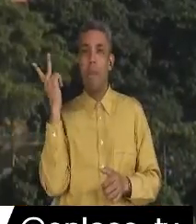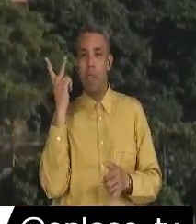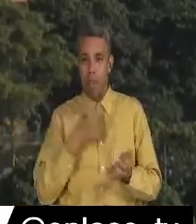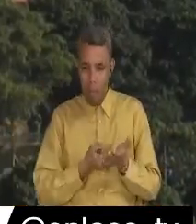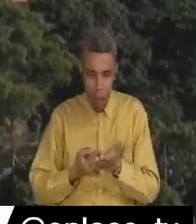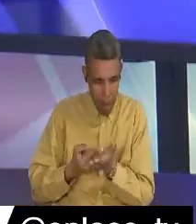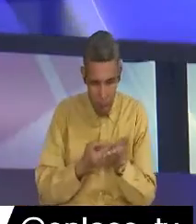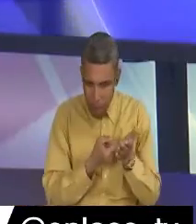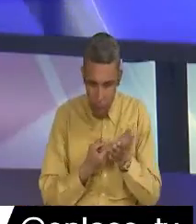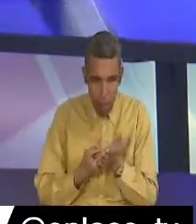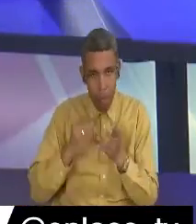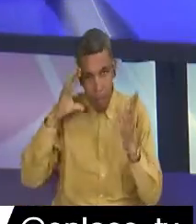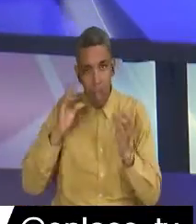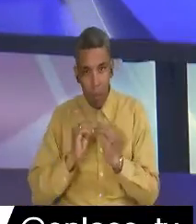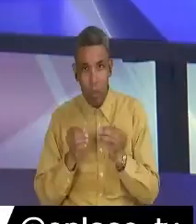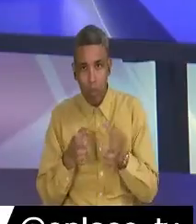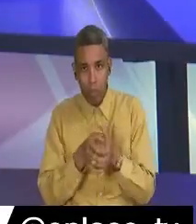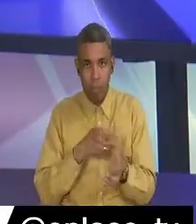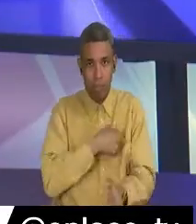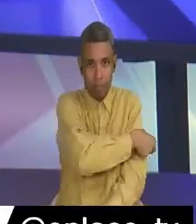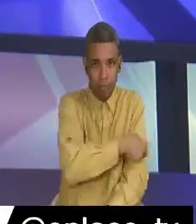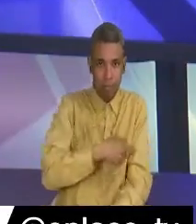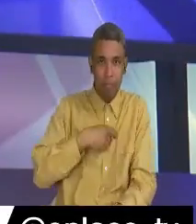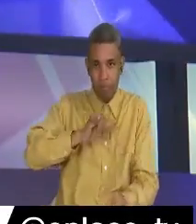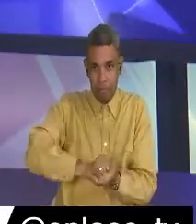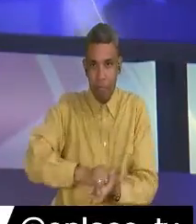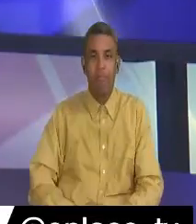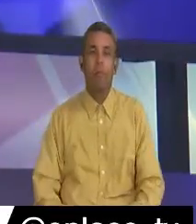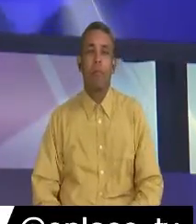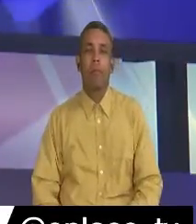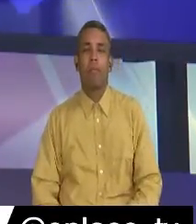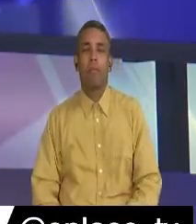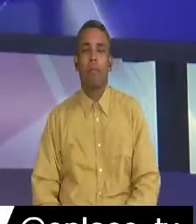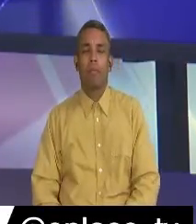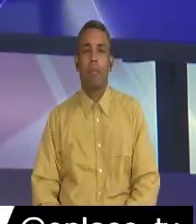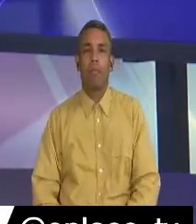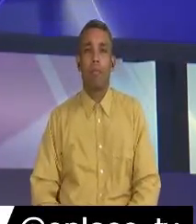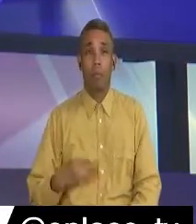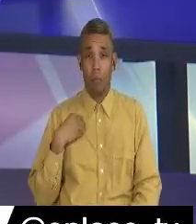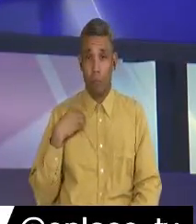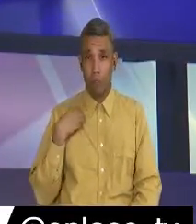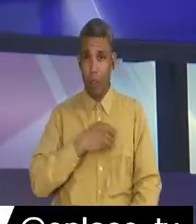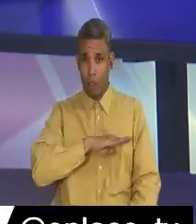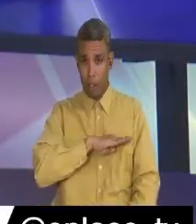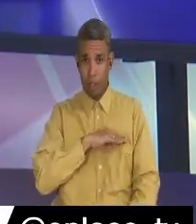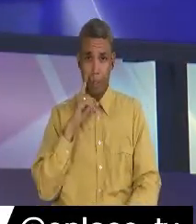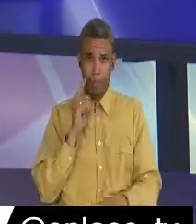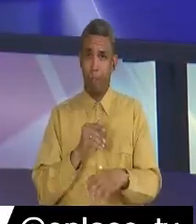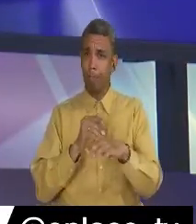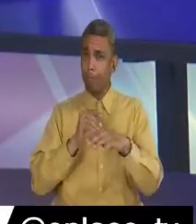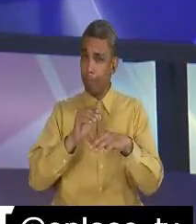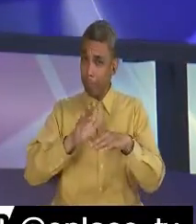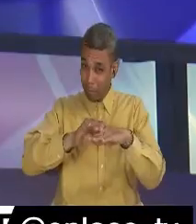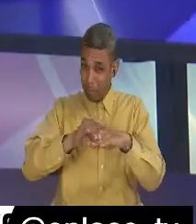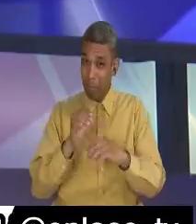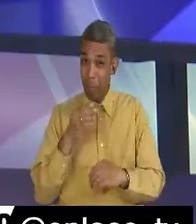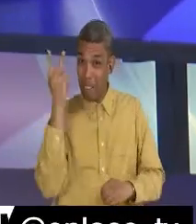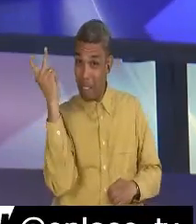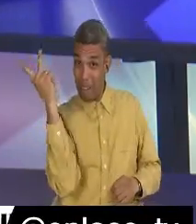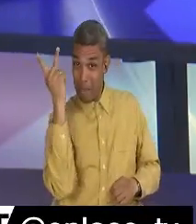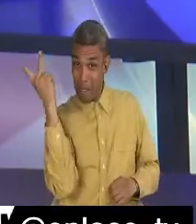comité. Y desde la administración municipal se hace un llamado a la comunidad para que tenga en cuenta que el próximo Viernes Santo no